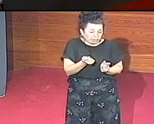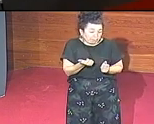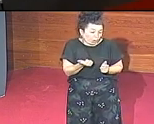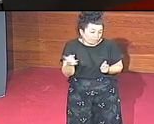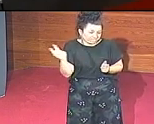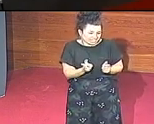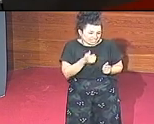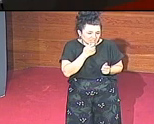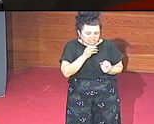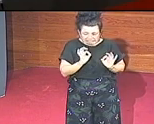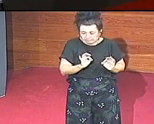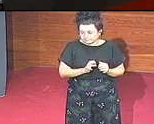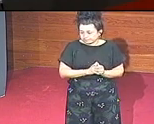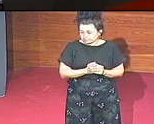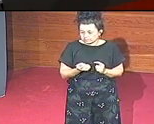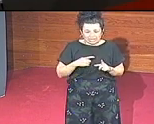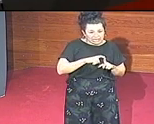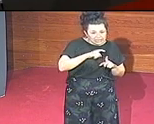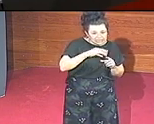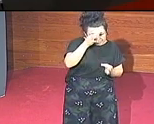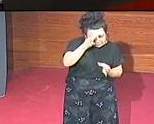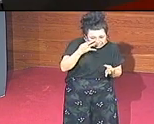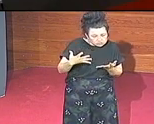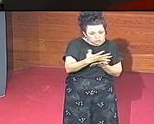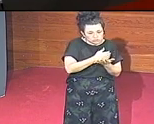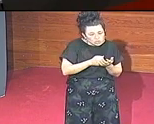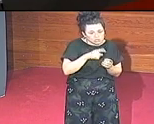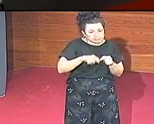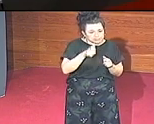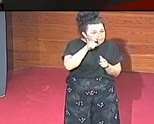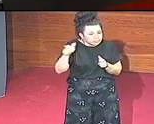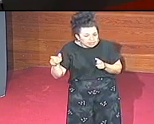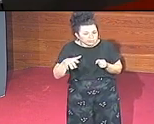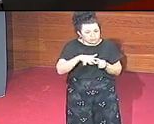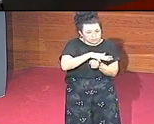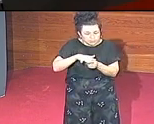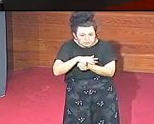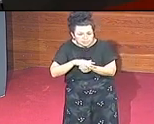pues todos los datos de los que disponíamos principios de gente en el hospital etcétera